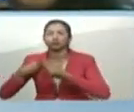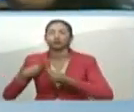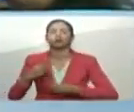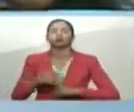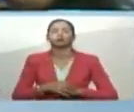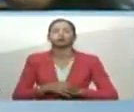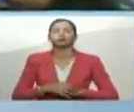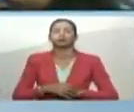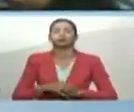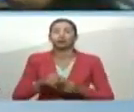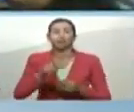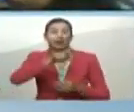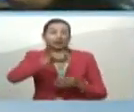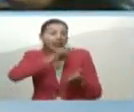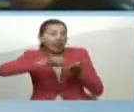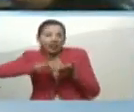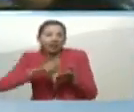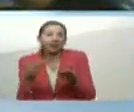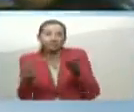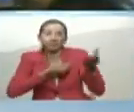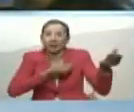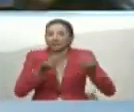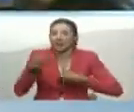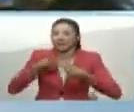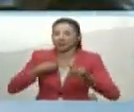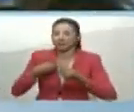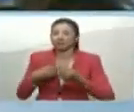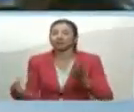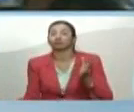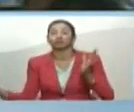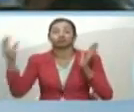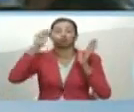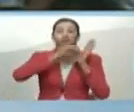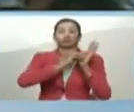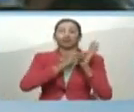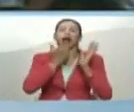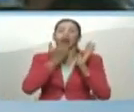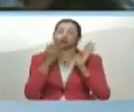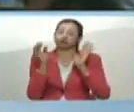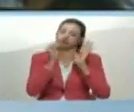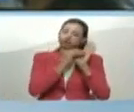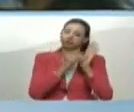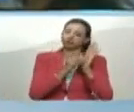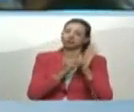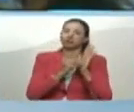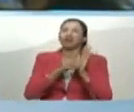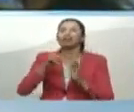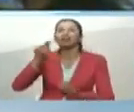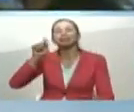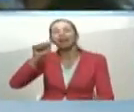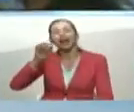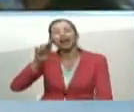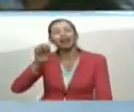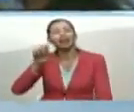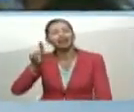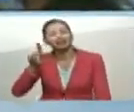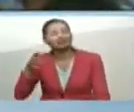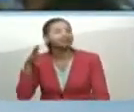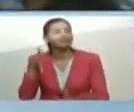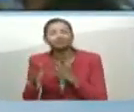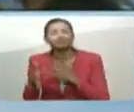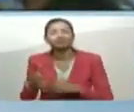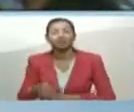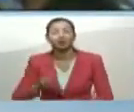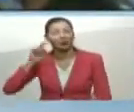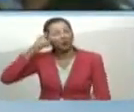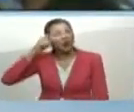constituciones que de alguna manera están expresadas aquí. ¿Cómo recuerdo a Tarek William? Bueno, como la expresión